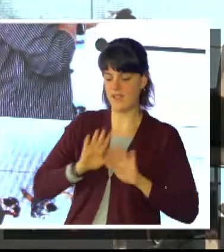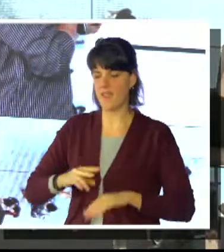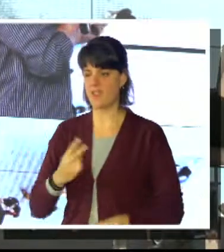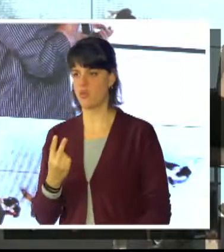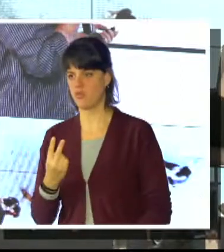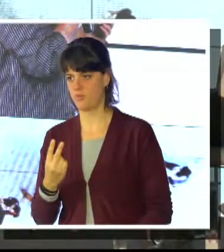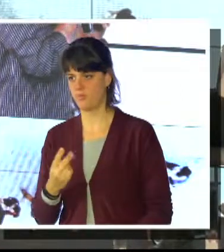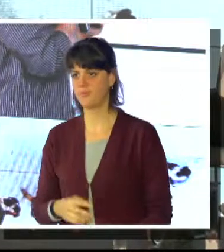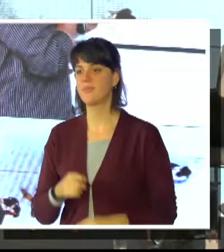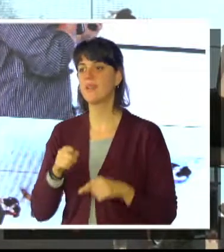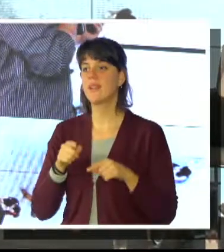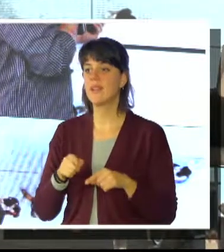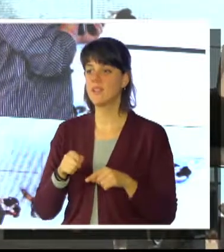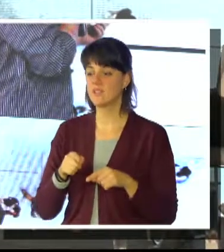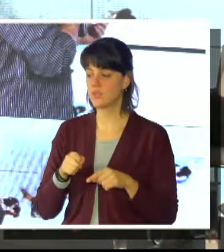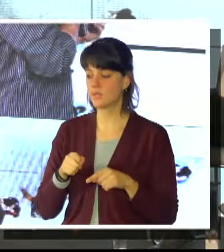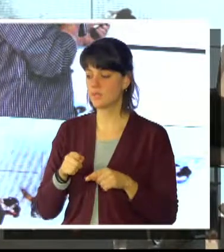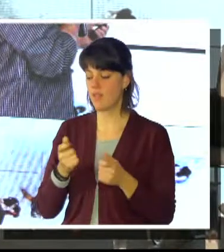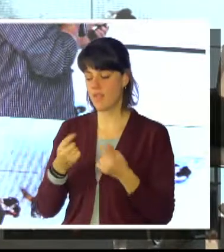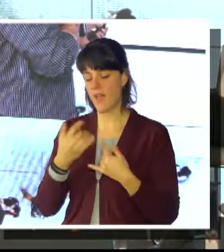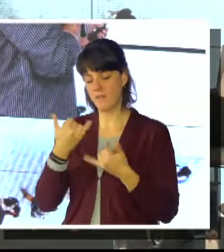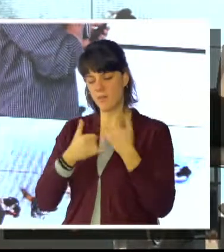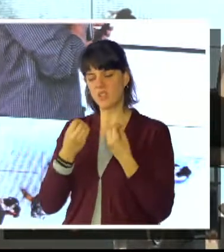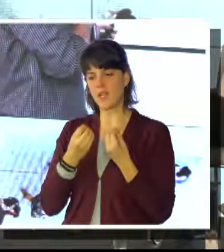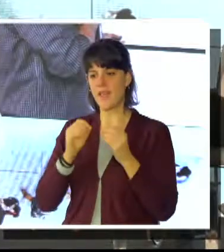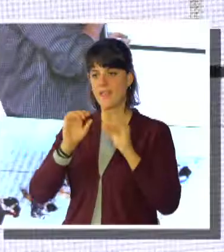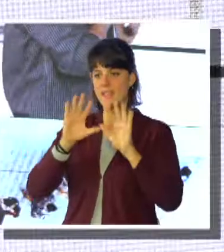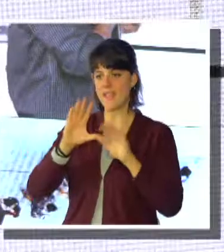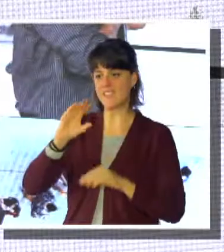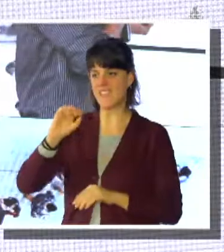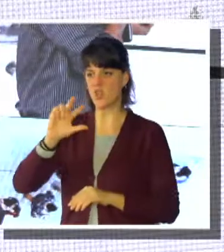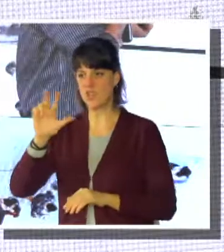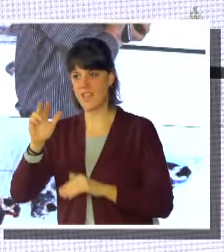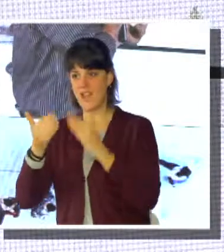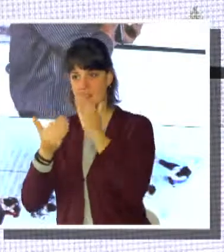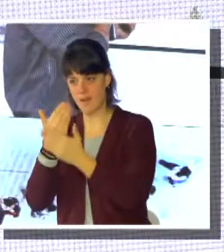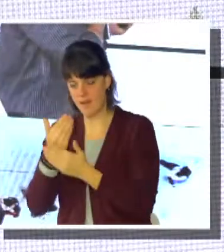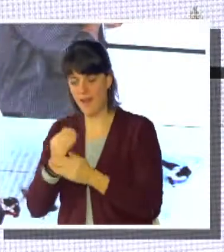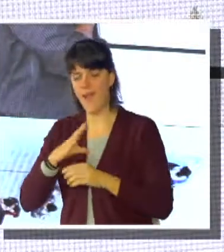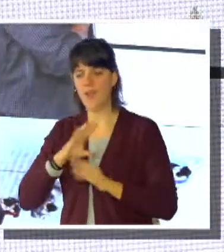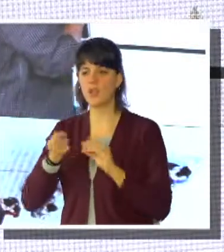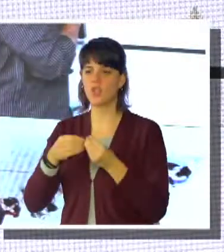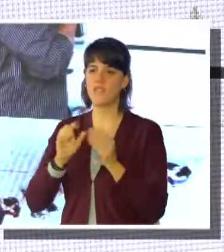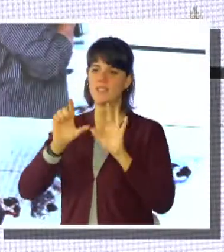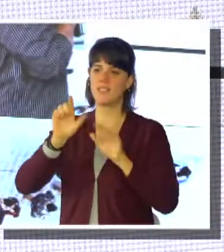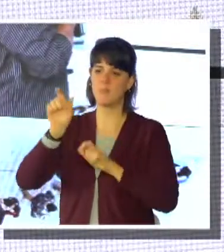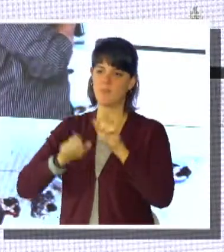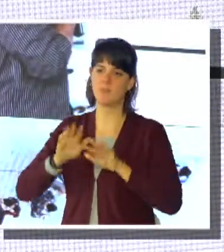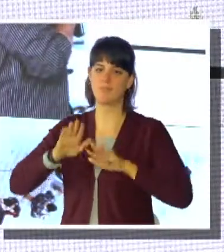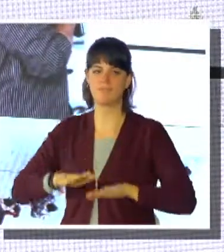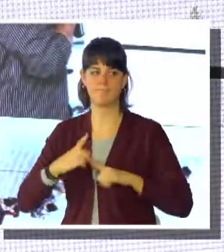usado? Cuando tengo los que viajan muy pocos, 6 o menos veces en el mes,